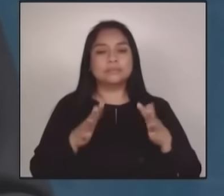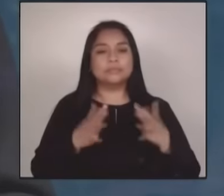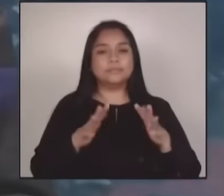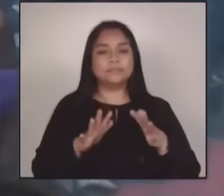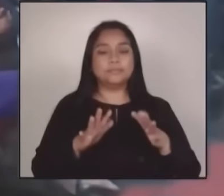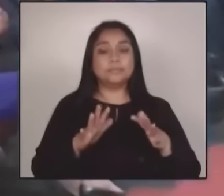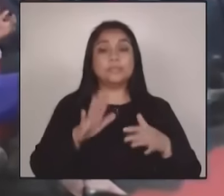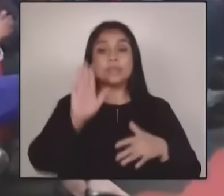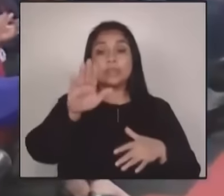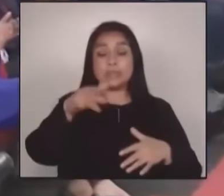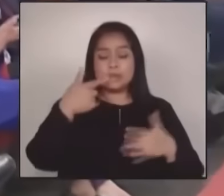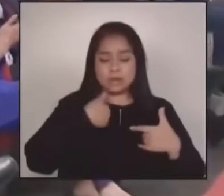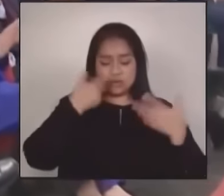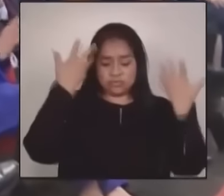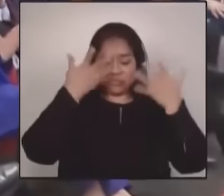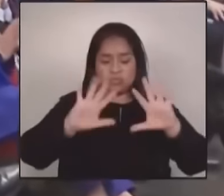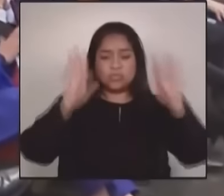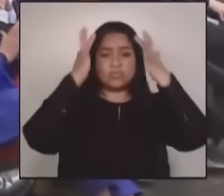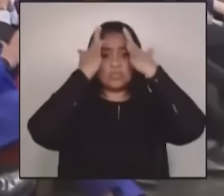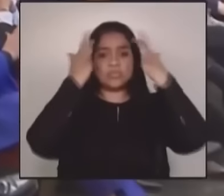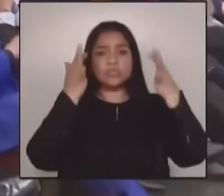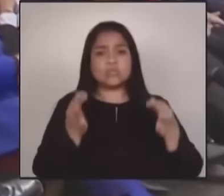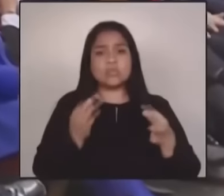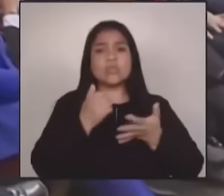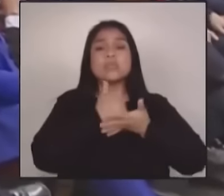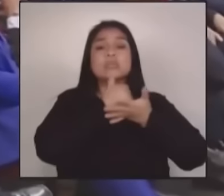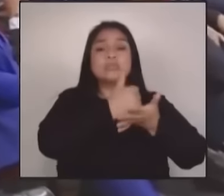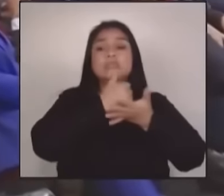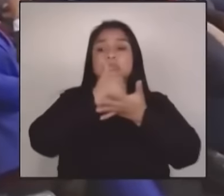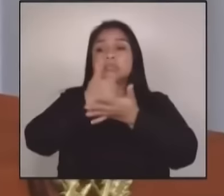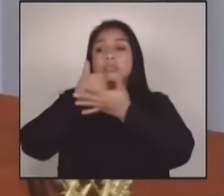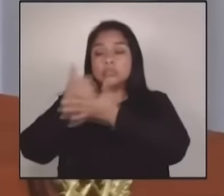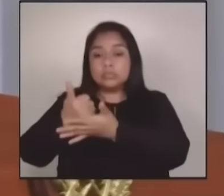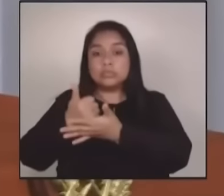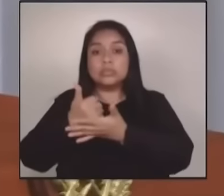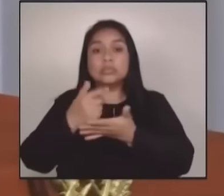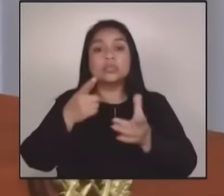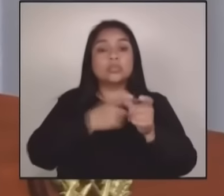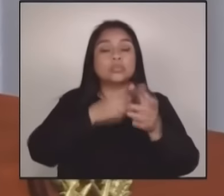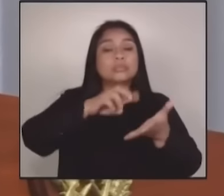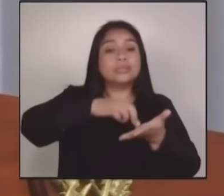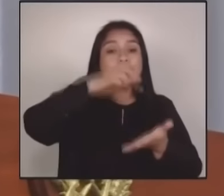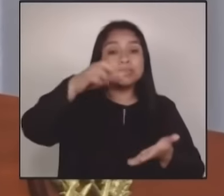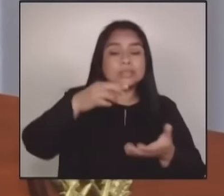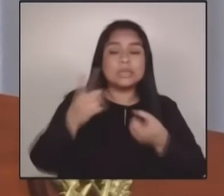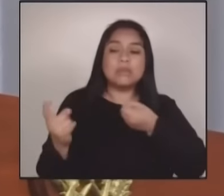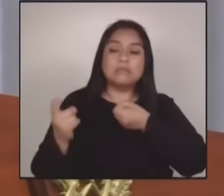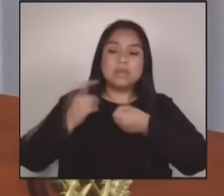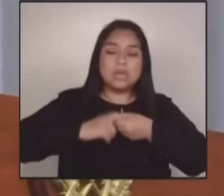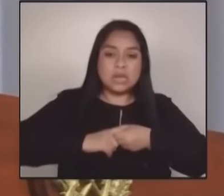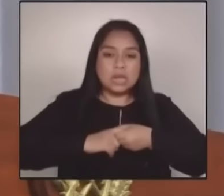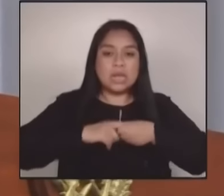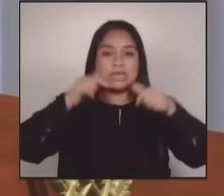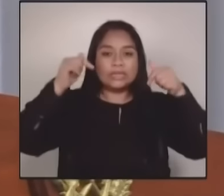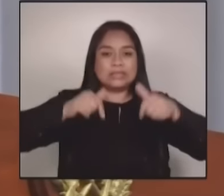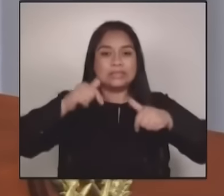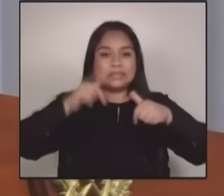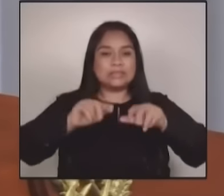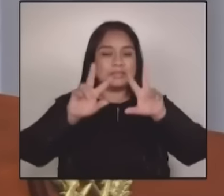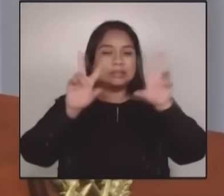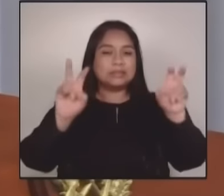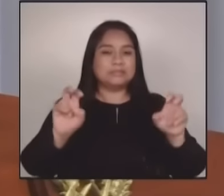Estamos decididos a colaborar con las naciones involucradas en este fenómeno